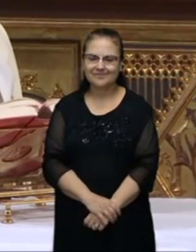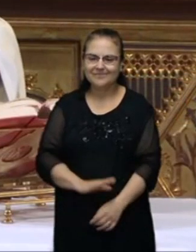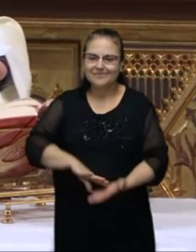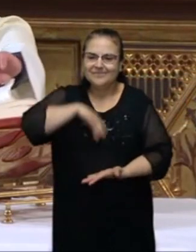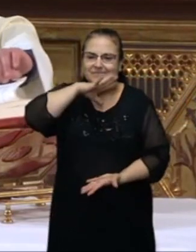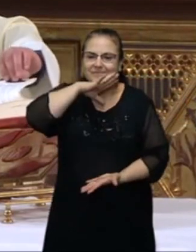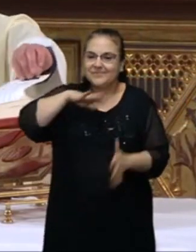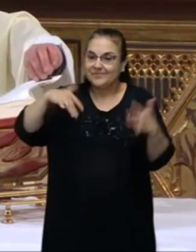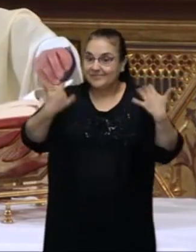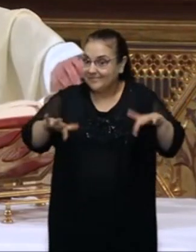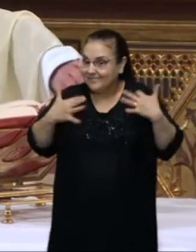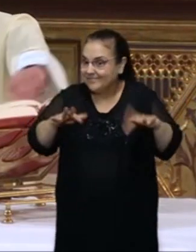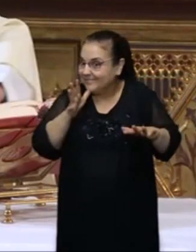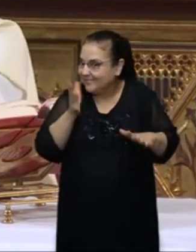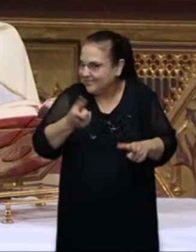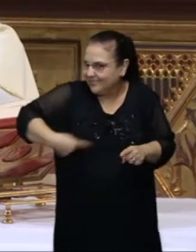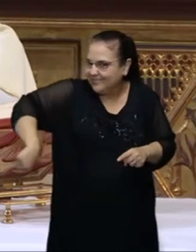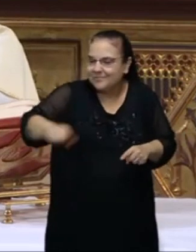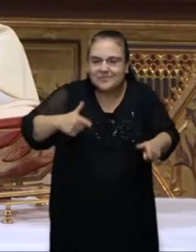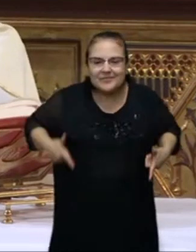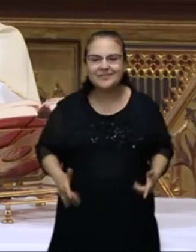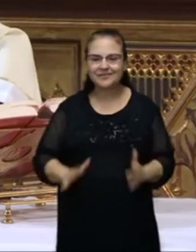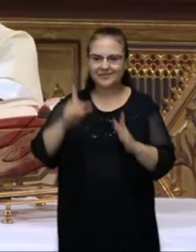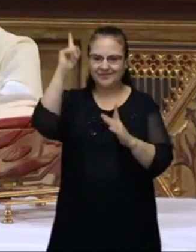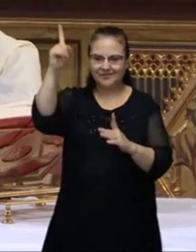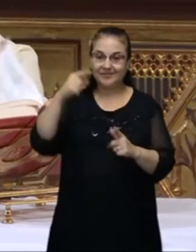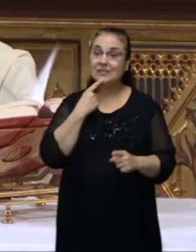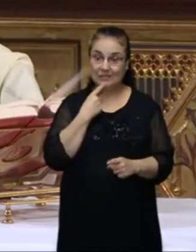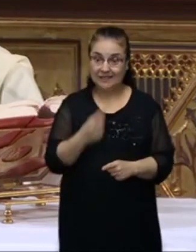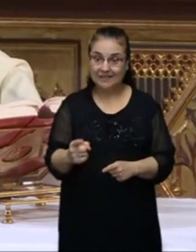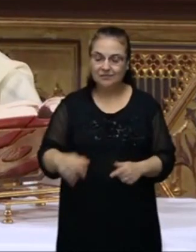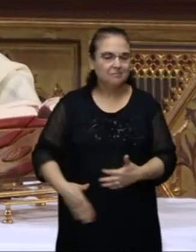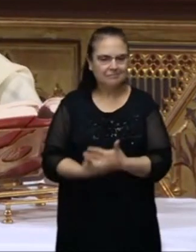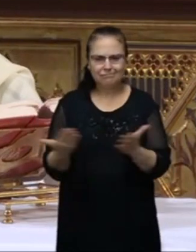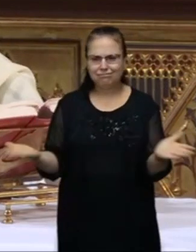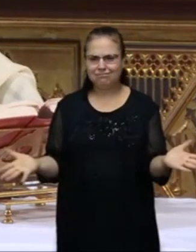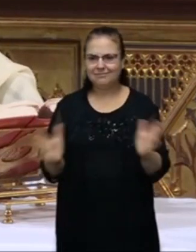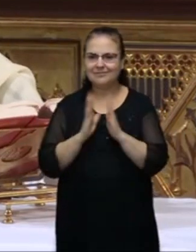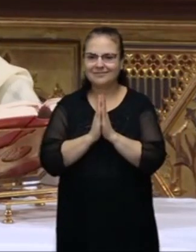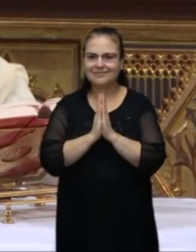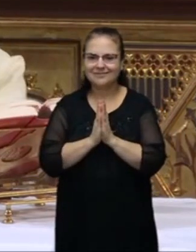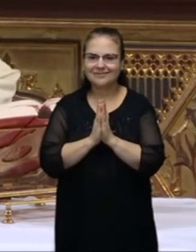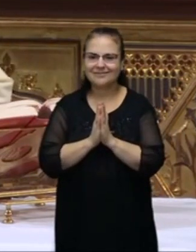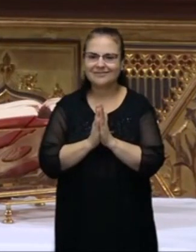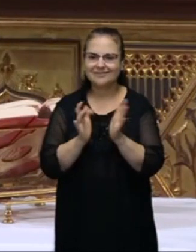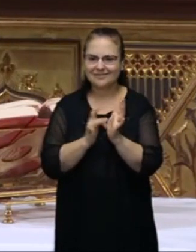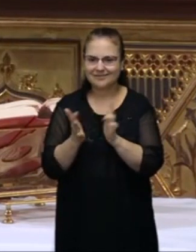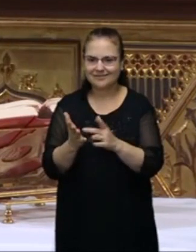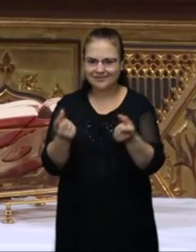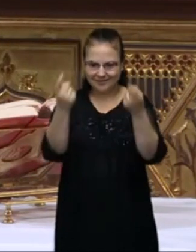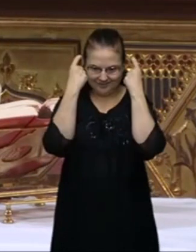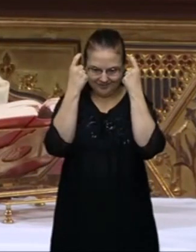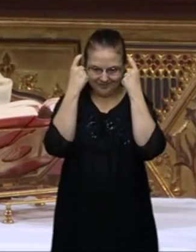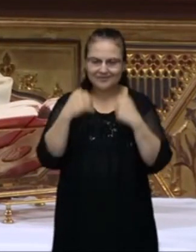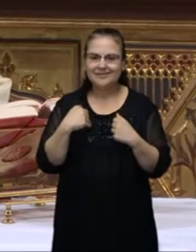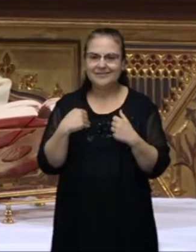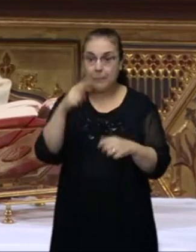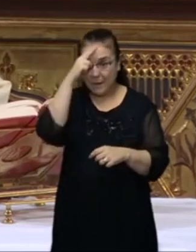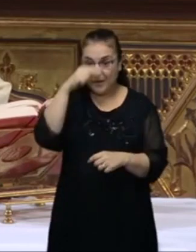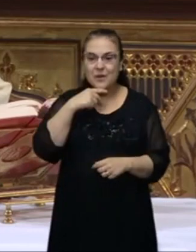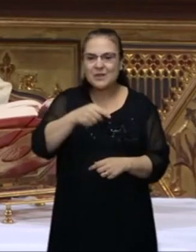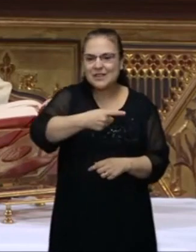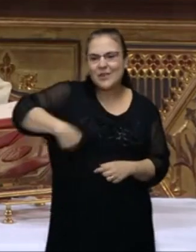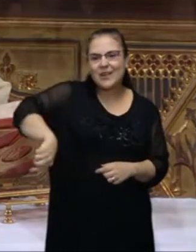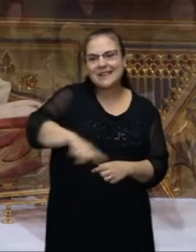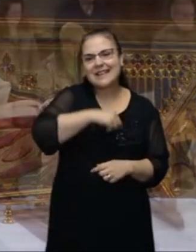Llenos de alegría por ser hijos de Dios, digamos confiadamente la oración que Cristo nos ha enseñado.